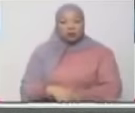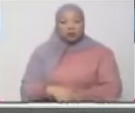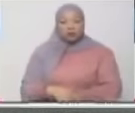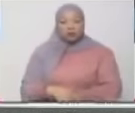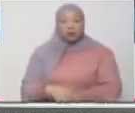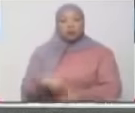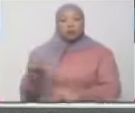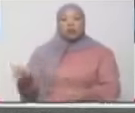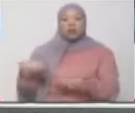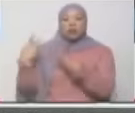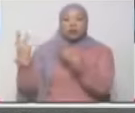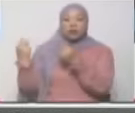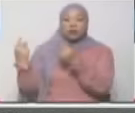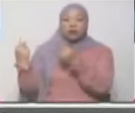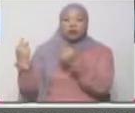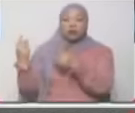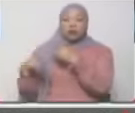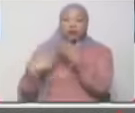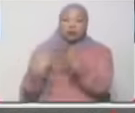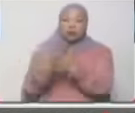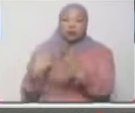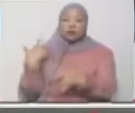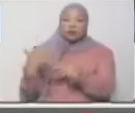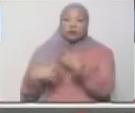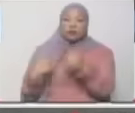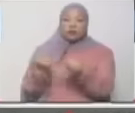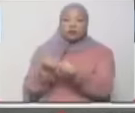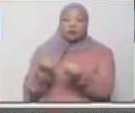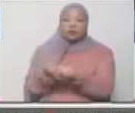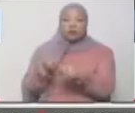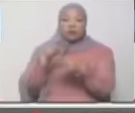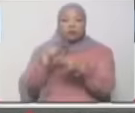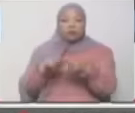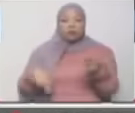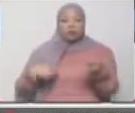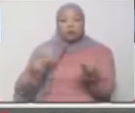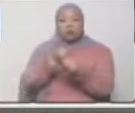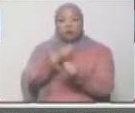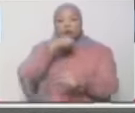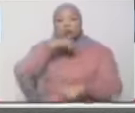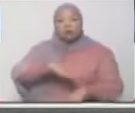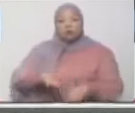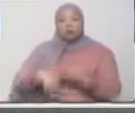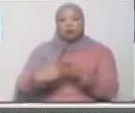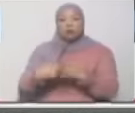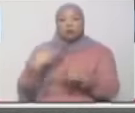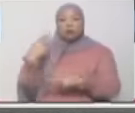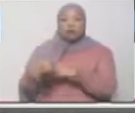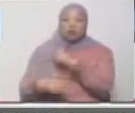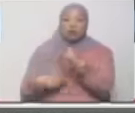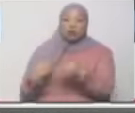Somos la esperanza de un continente y somos la esperanza de la humanidad.